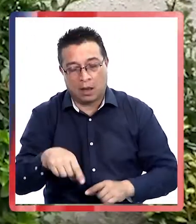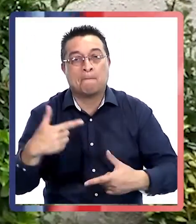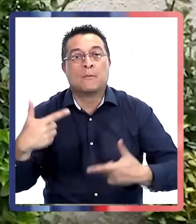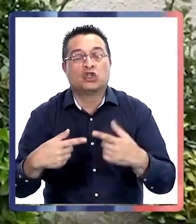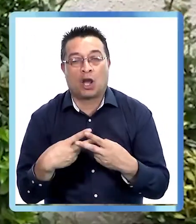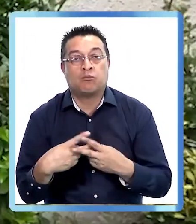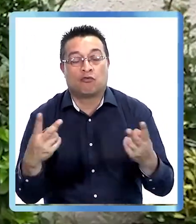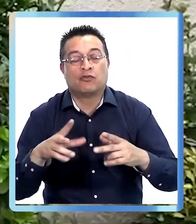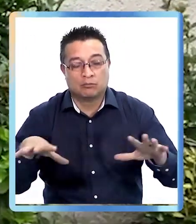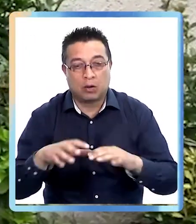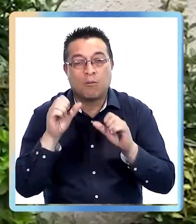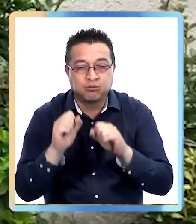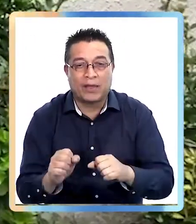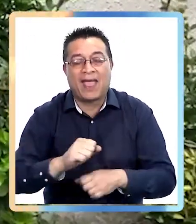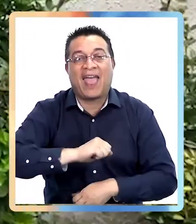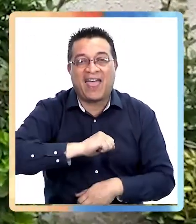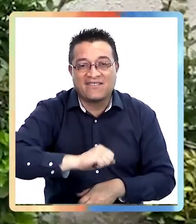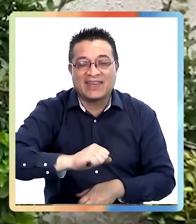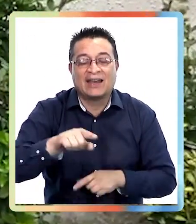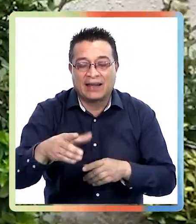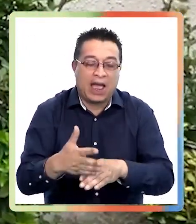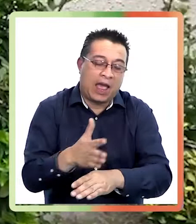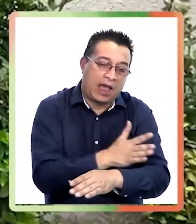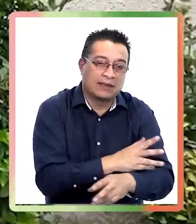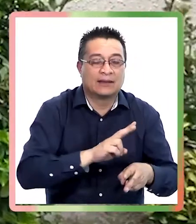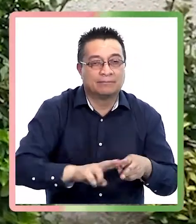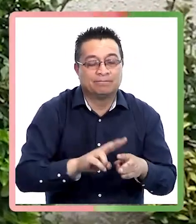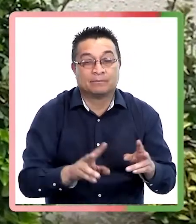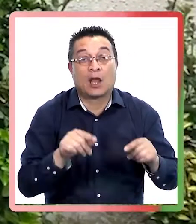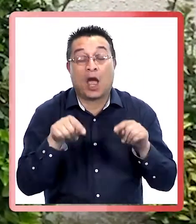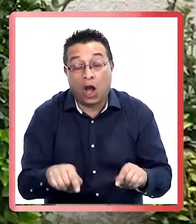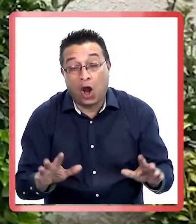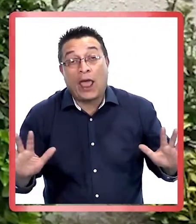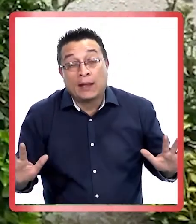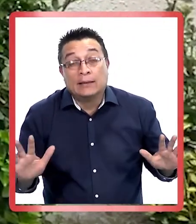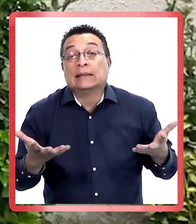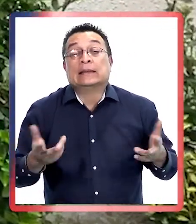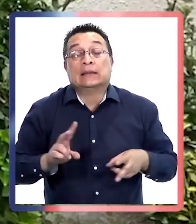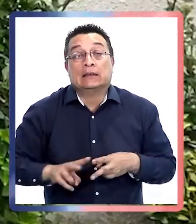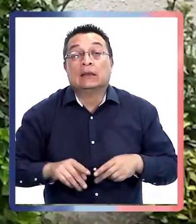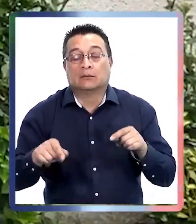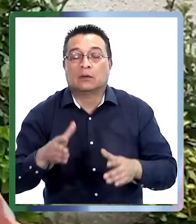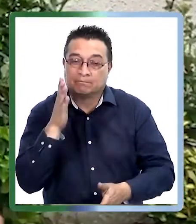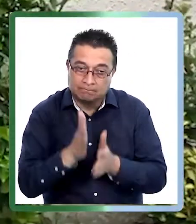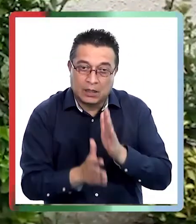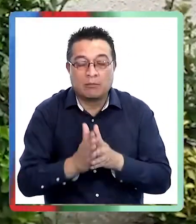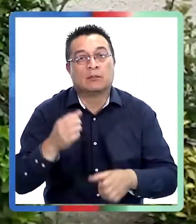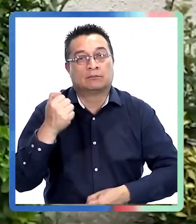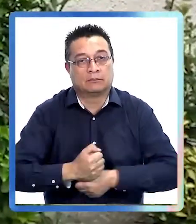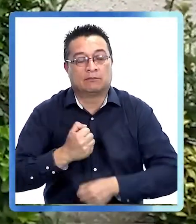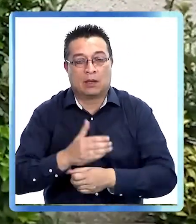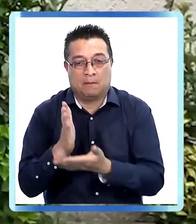desarrollar políticas públicas que quizás podrían haber evitado una situación de esta naturaleza. Ahora el llamado claramente es a que rápidamente se